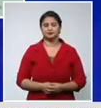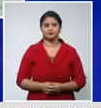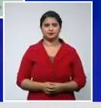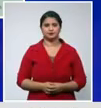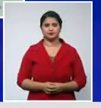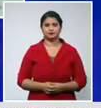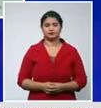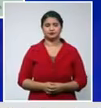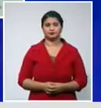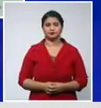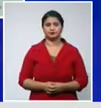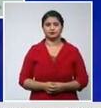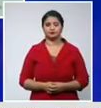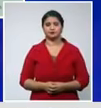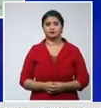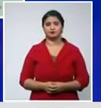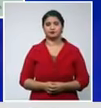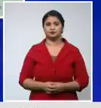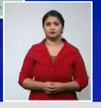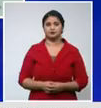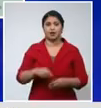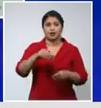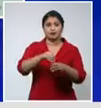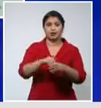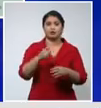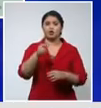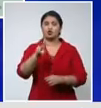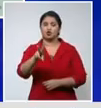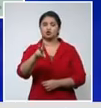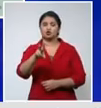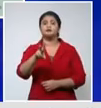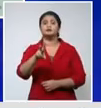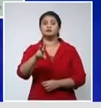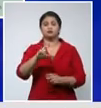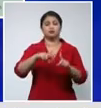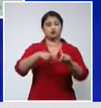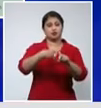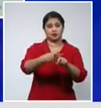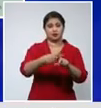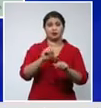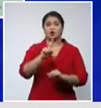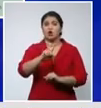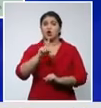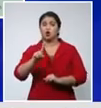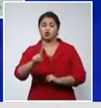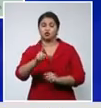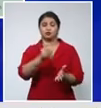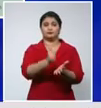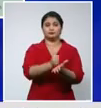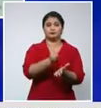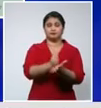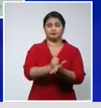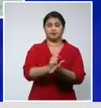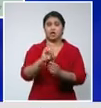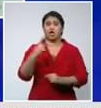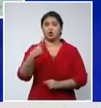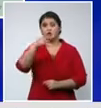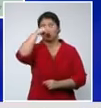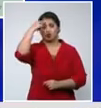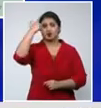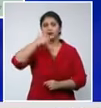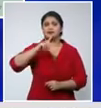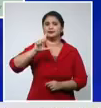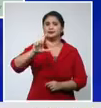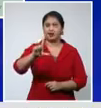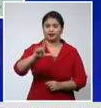11 de los 12 en el municipio cabecera y uno en el municipio de El Salvador. Y finalmente el municipio